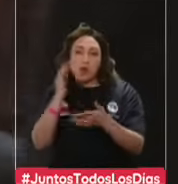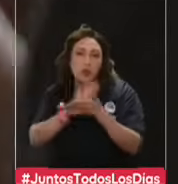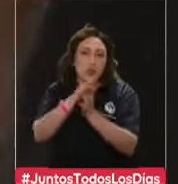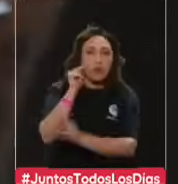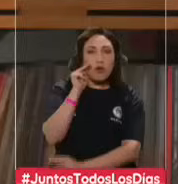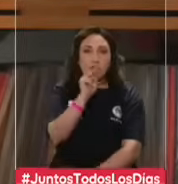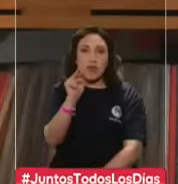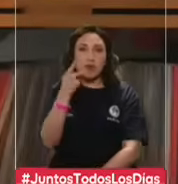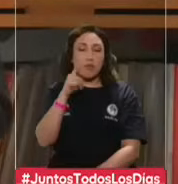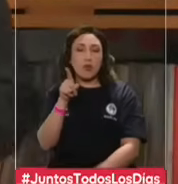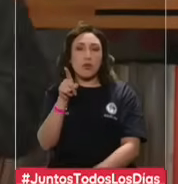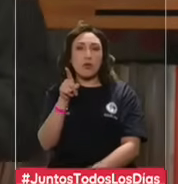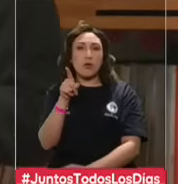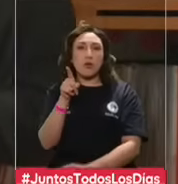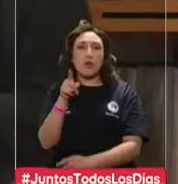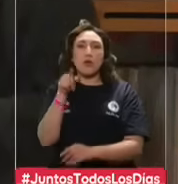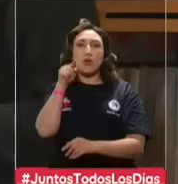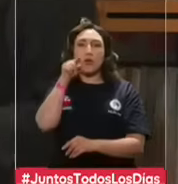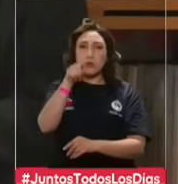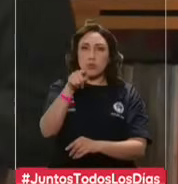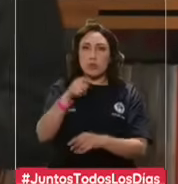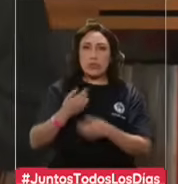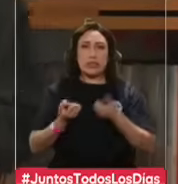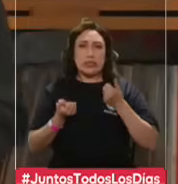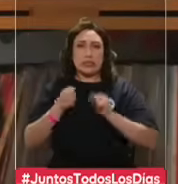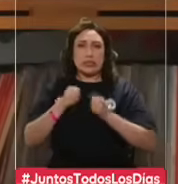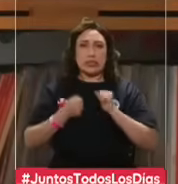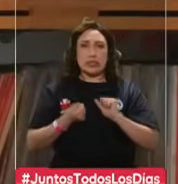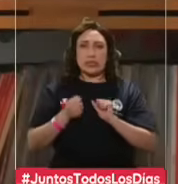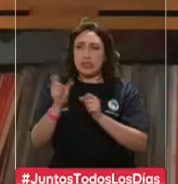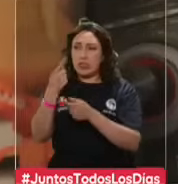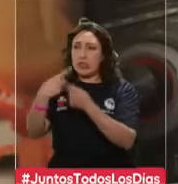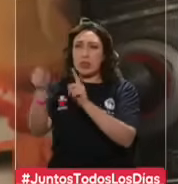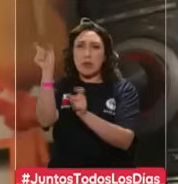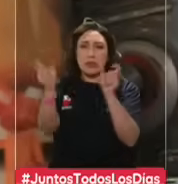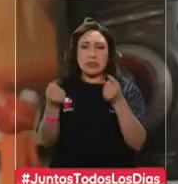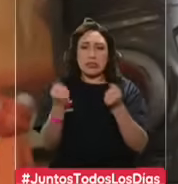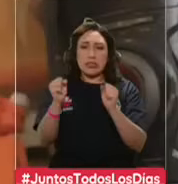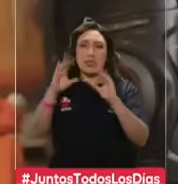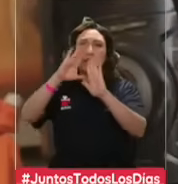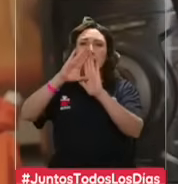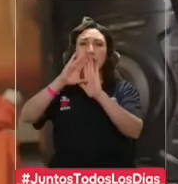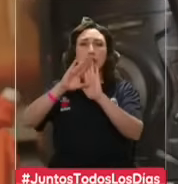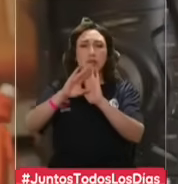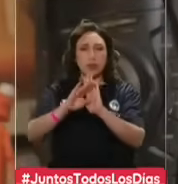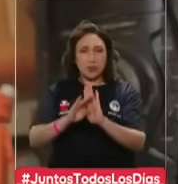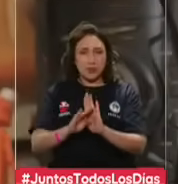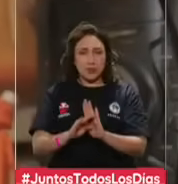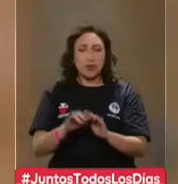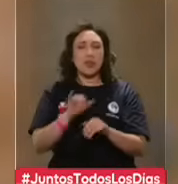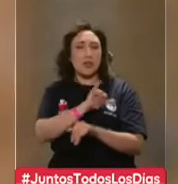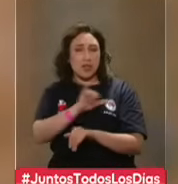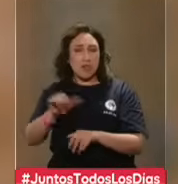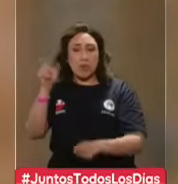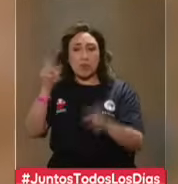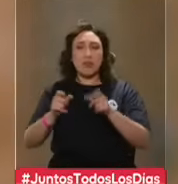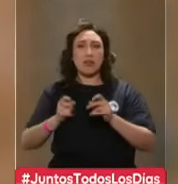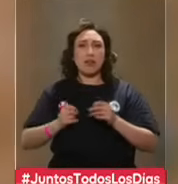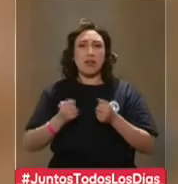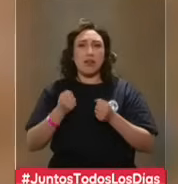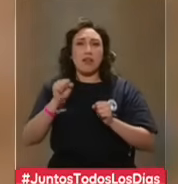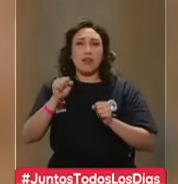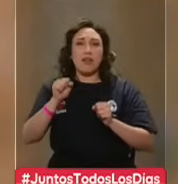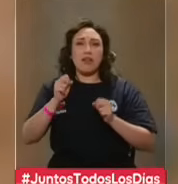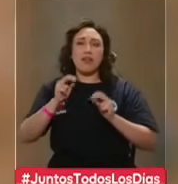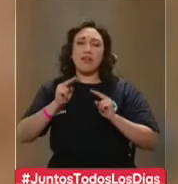Pero en la medida que tú bajes esa ansiedad en la gente va a poder entrar en la risa. Porque ya no va a sentir